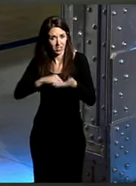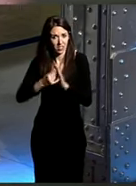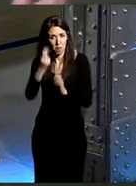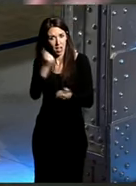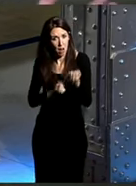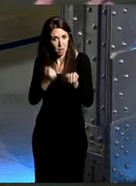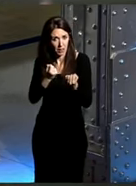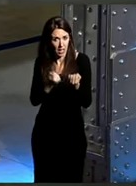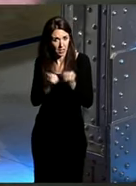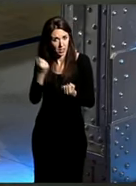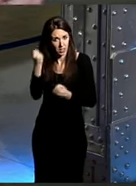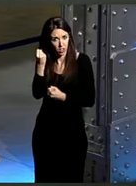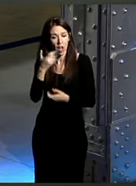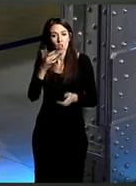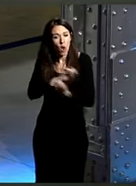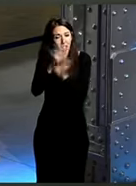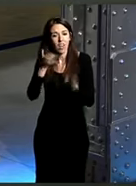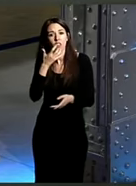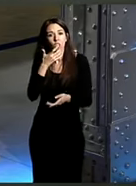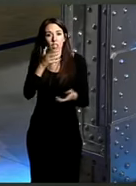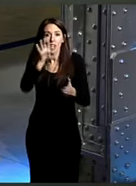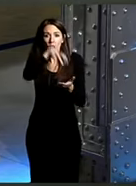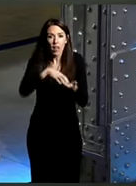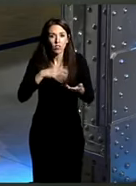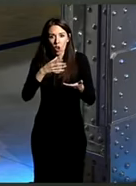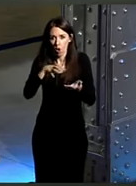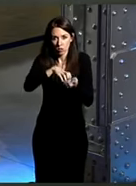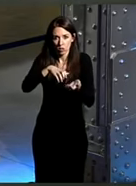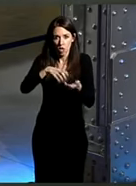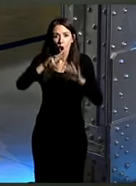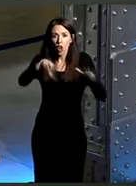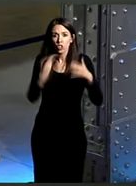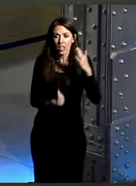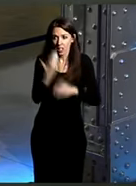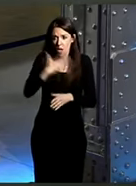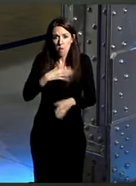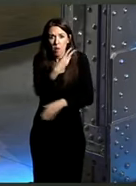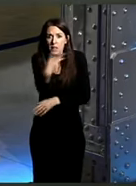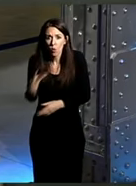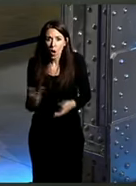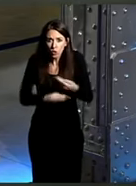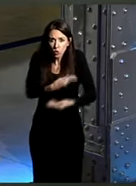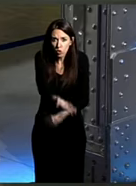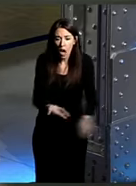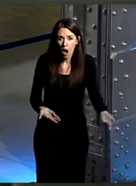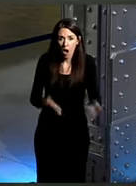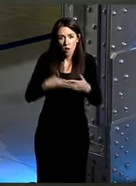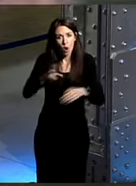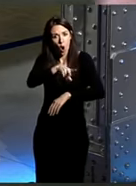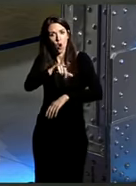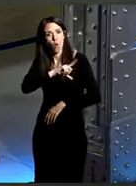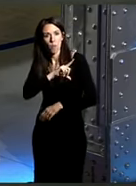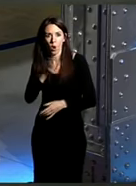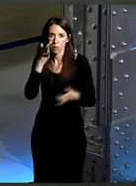capitalista. Es una cosa tan obvia que si vos tenés un espacio, un centro comunitario y lo usás 8 horas por día, si lo podés usar 24, ¿no? Porque hay que poner guardián,